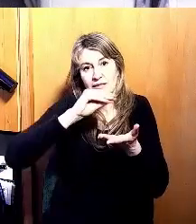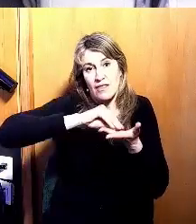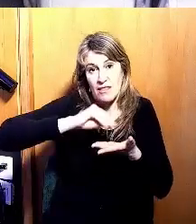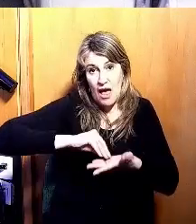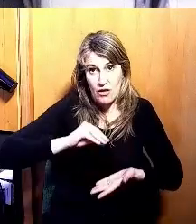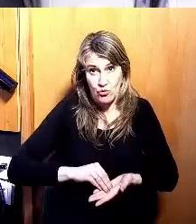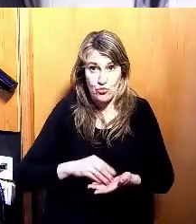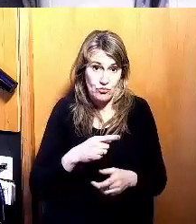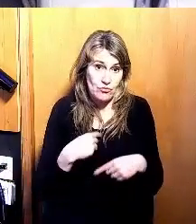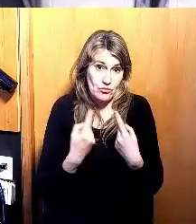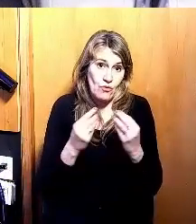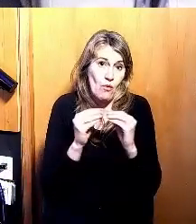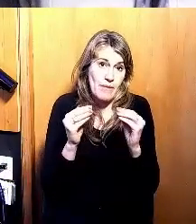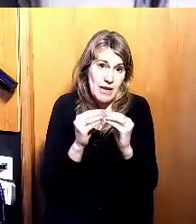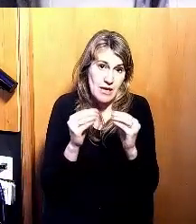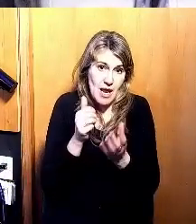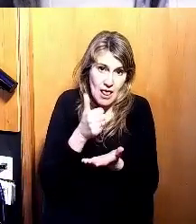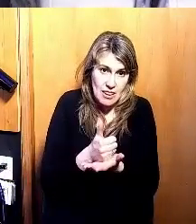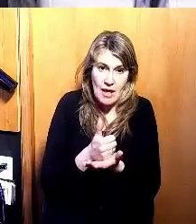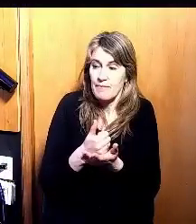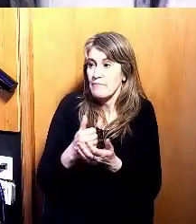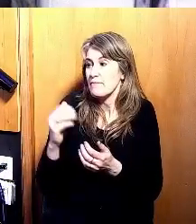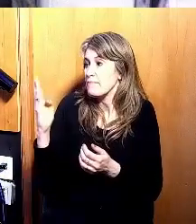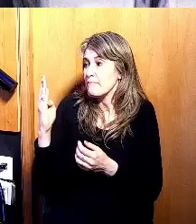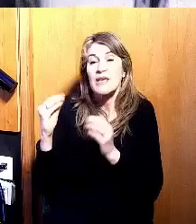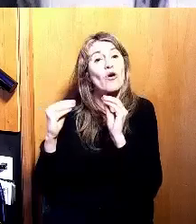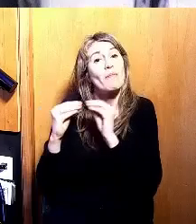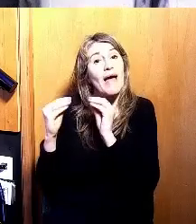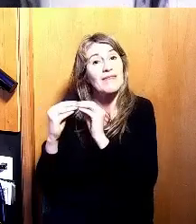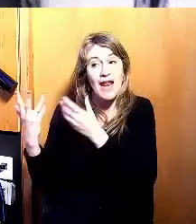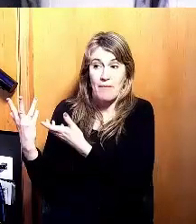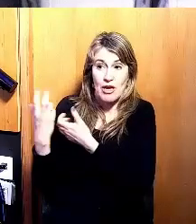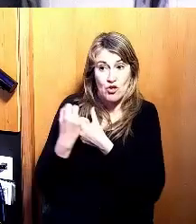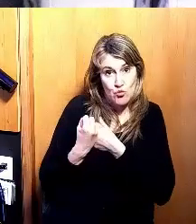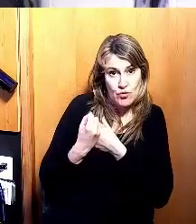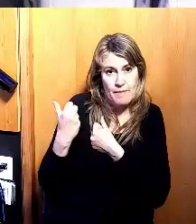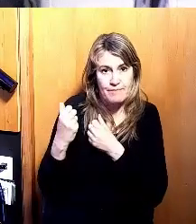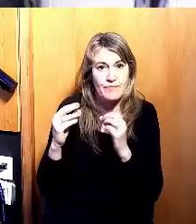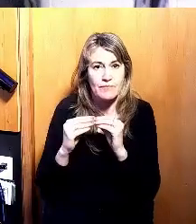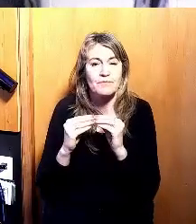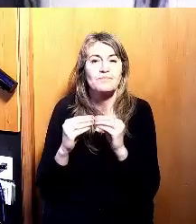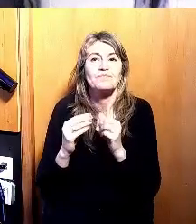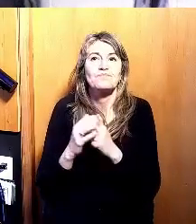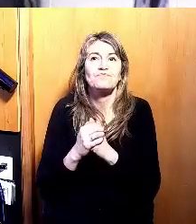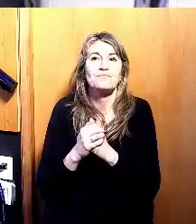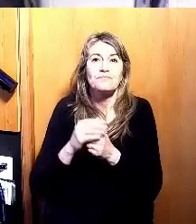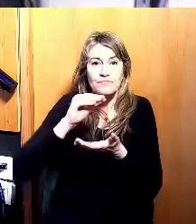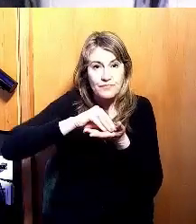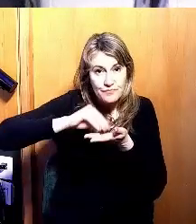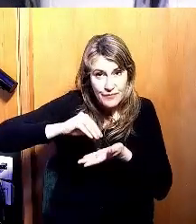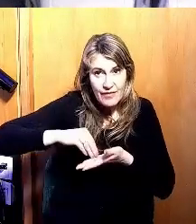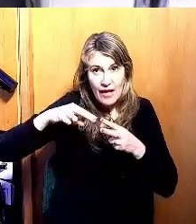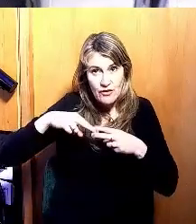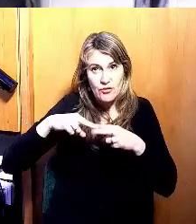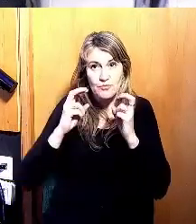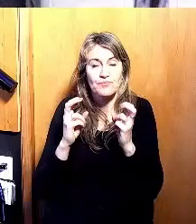con mi compañera Paula, que me está ayudando acá atrás para ahora después ver el observatorio, es